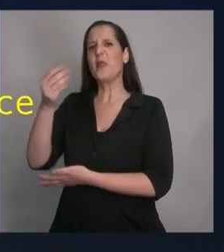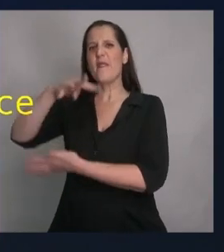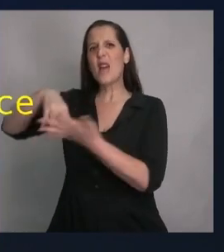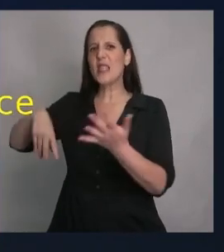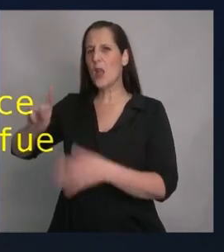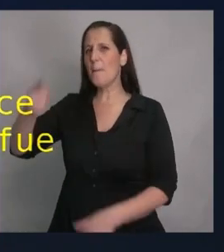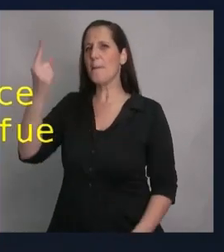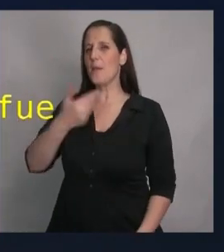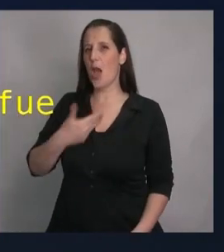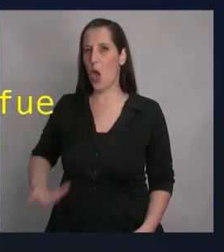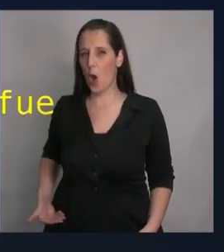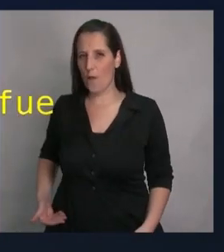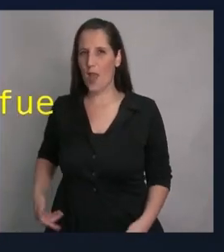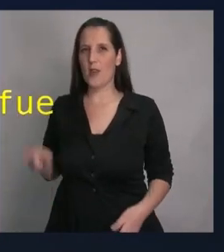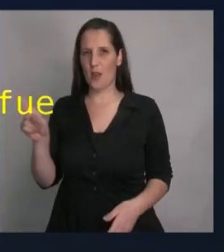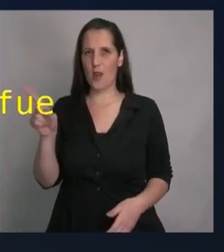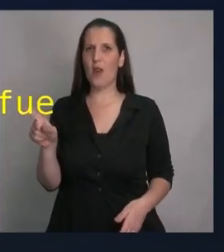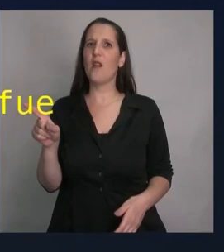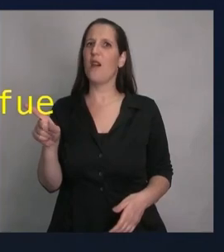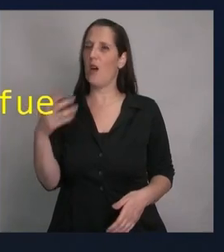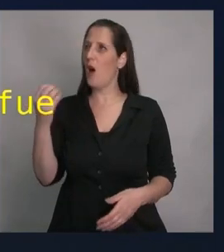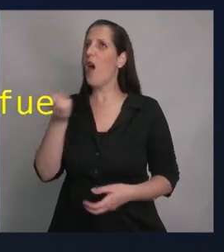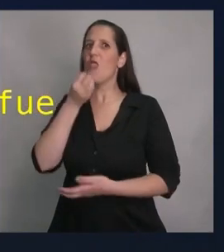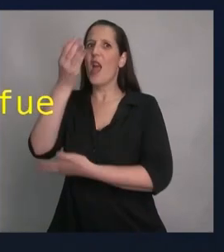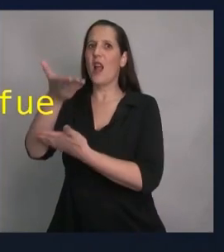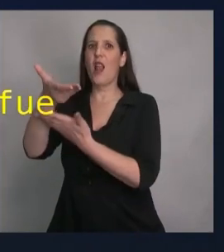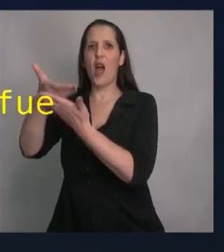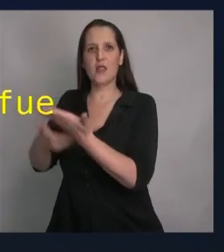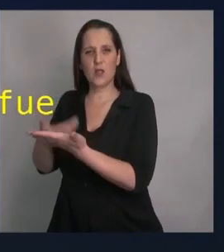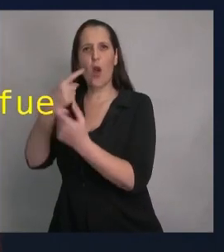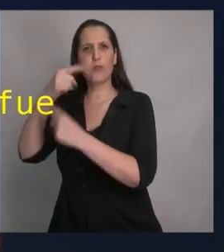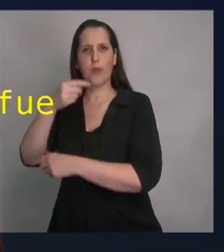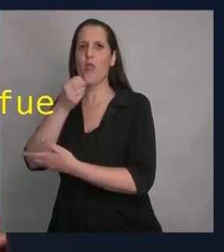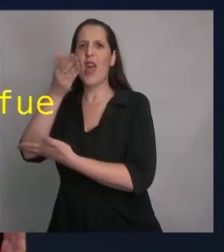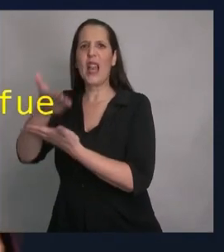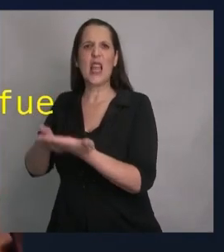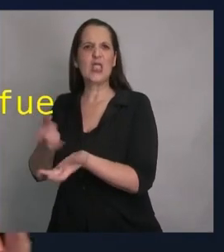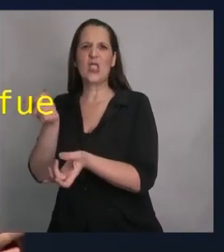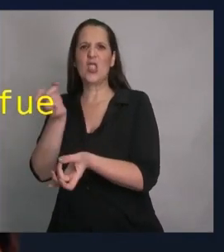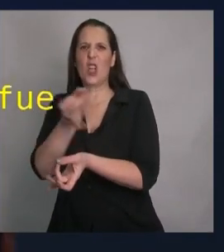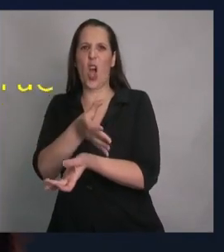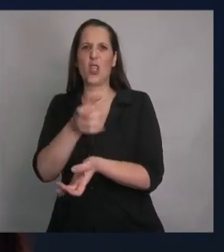declaración institucional de repudio a Jair Bolsonaro. Muchas gracias.